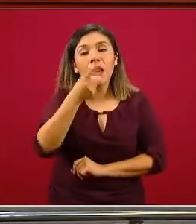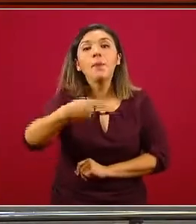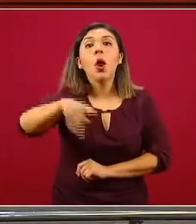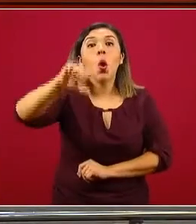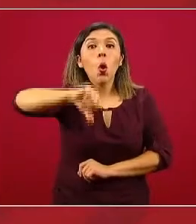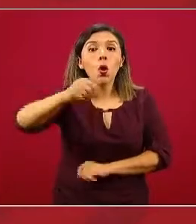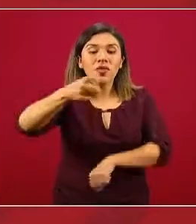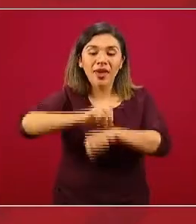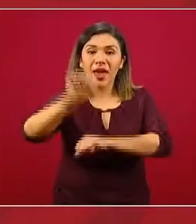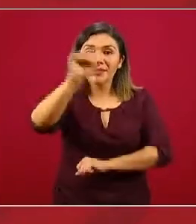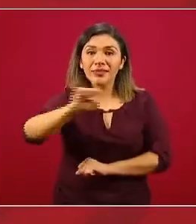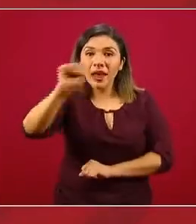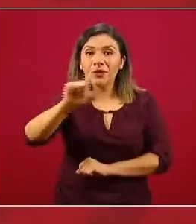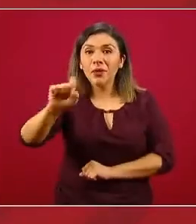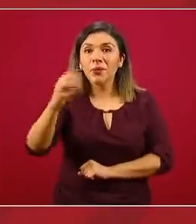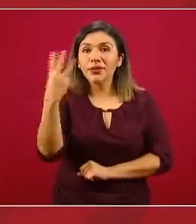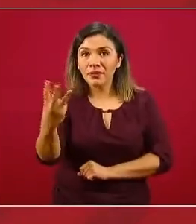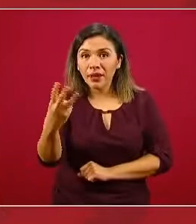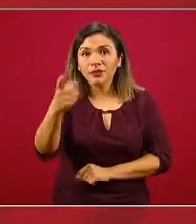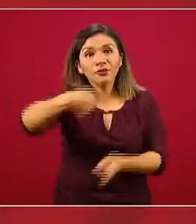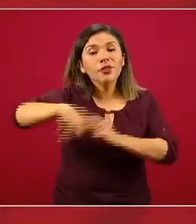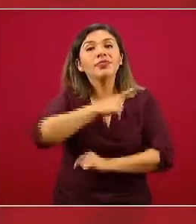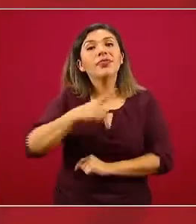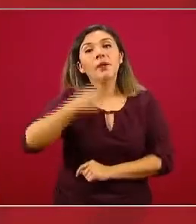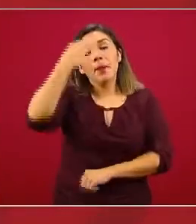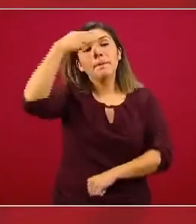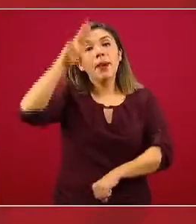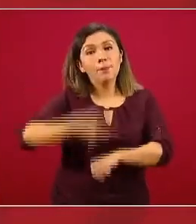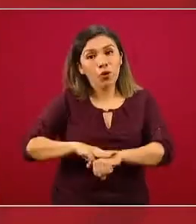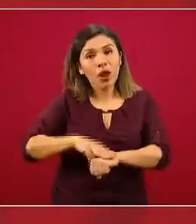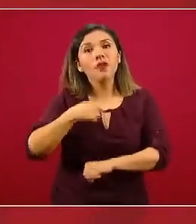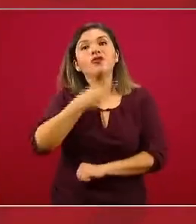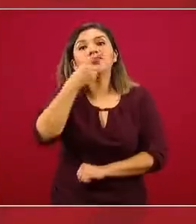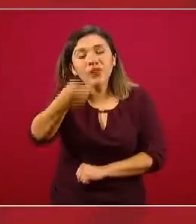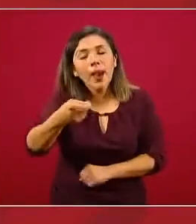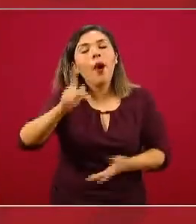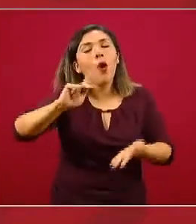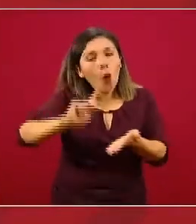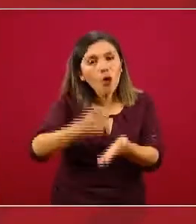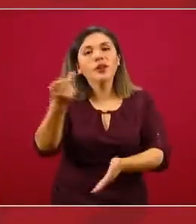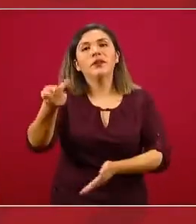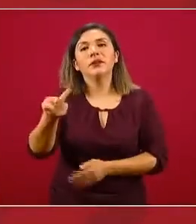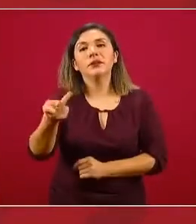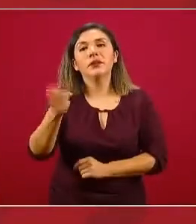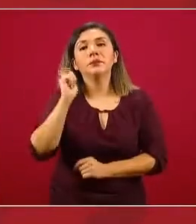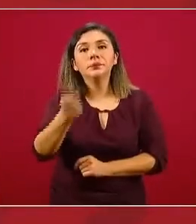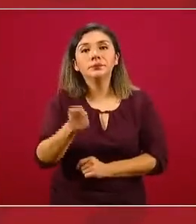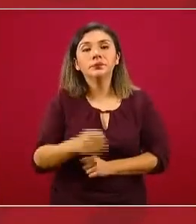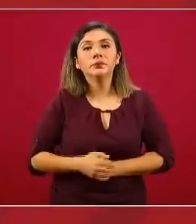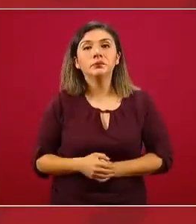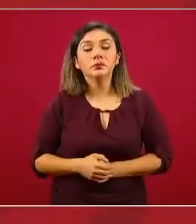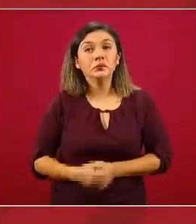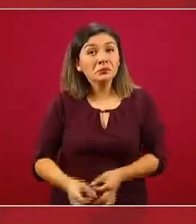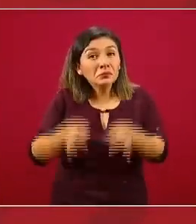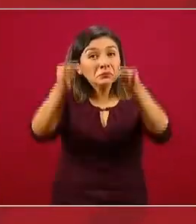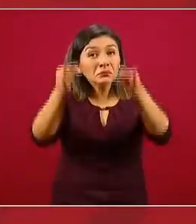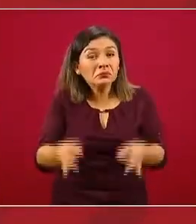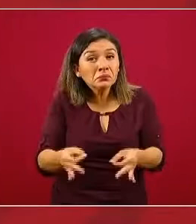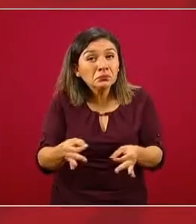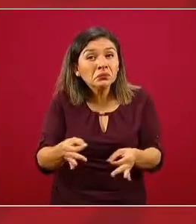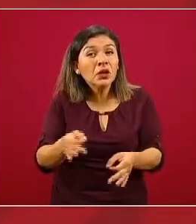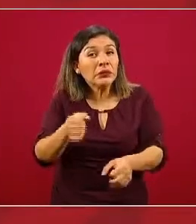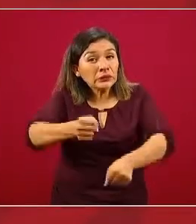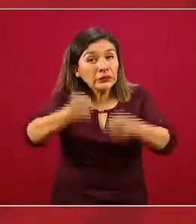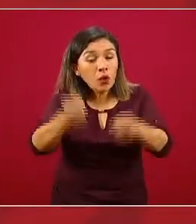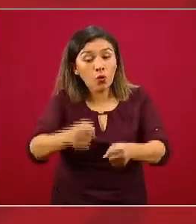hoy, que es sábado 23, que quede en su memoria, que lo decimos una vez más: no está garantizado en modo alguno,